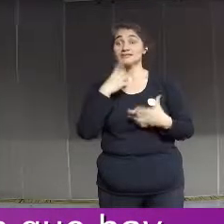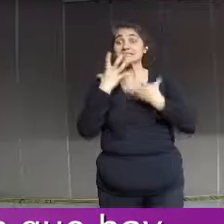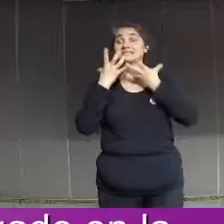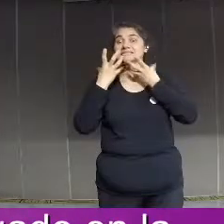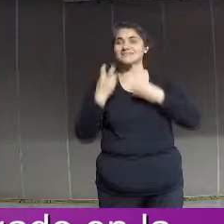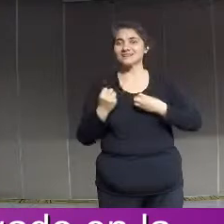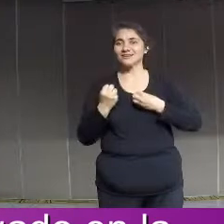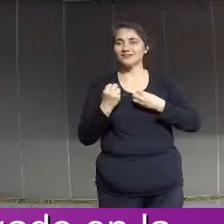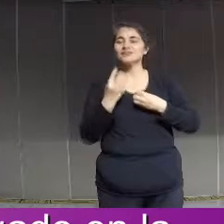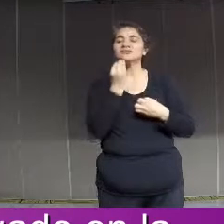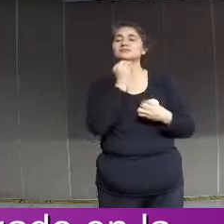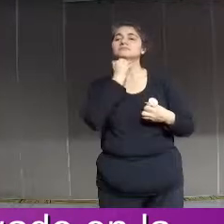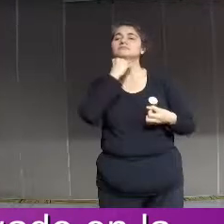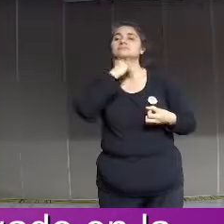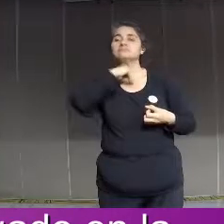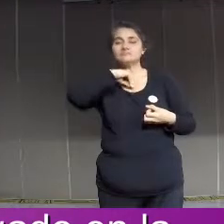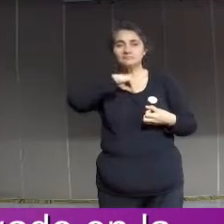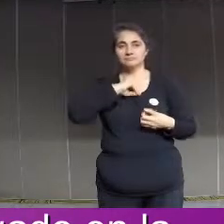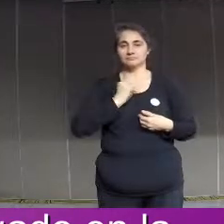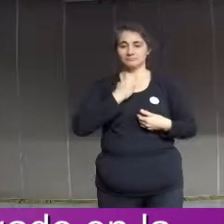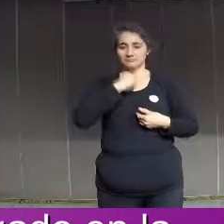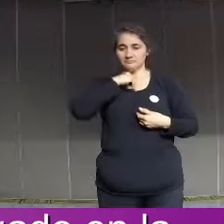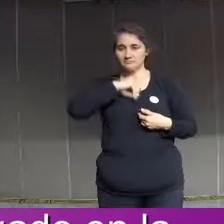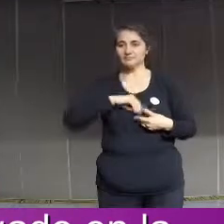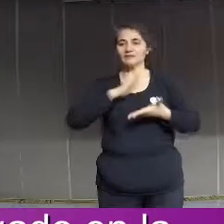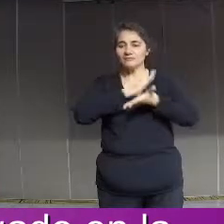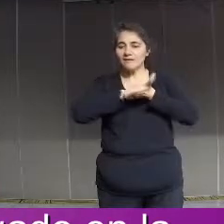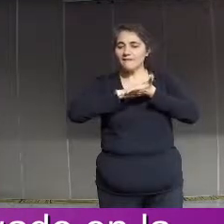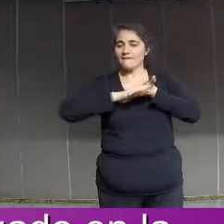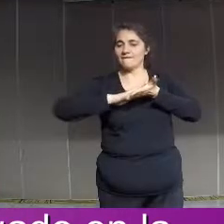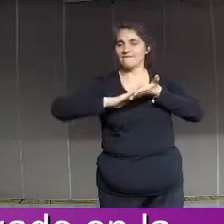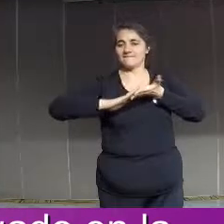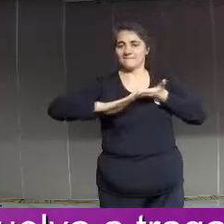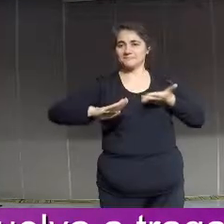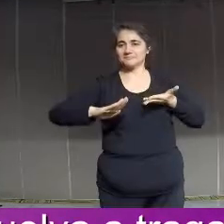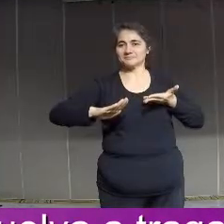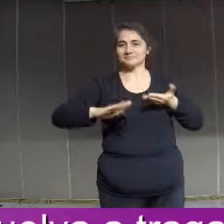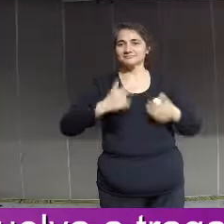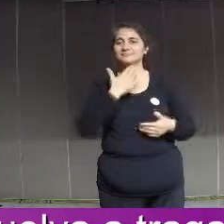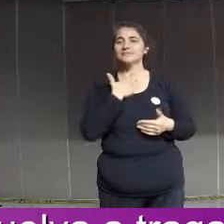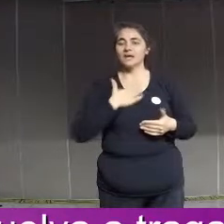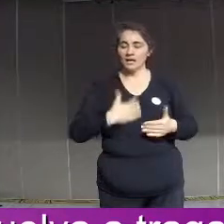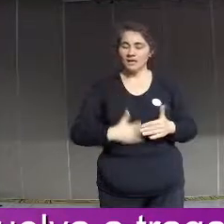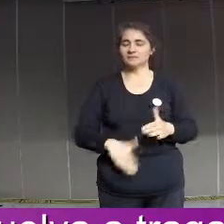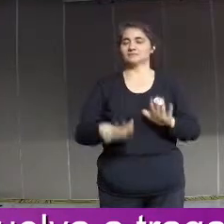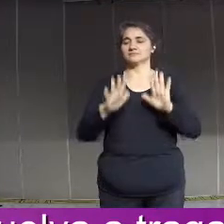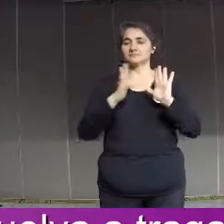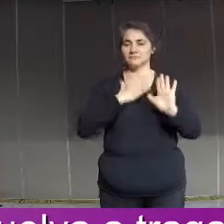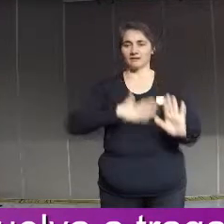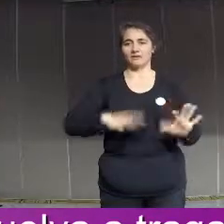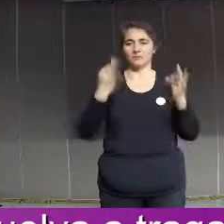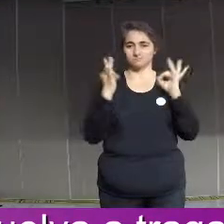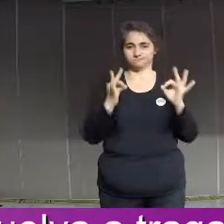paciente volver a tragar y cuando vuelve a tragar limpia la pared de la faringe y uno se queda tranquilo de que la vía aérea ahí